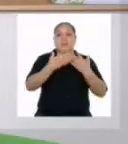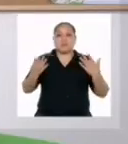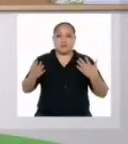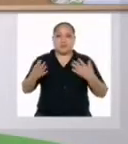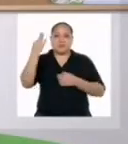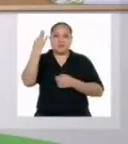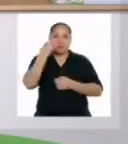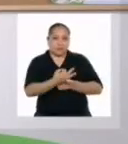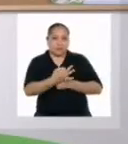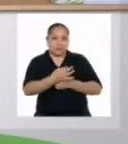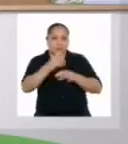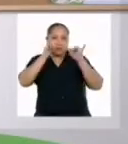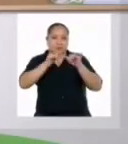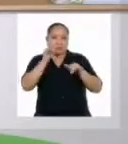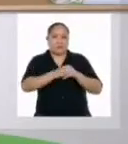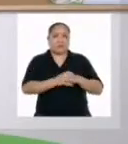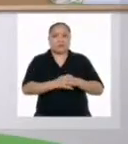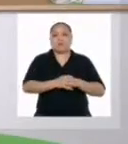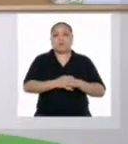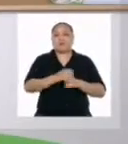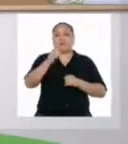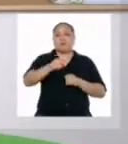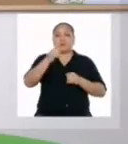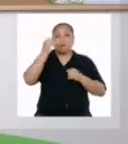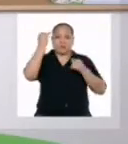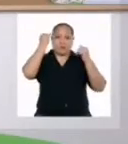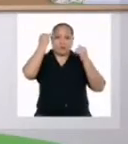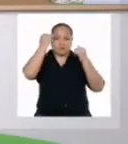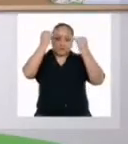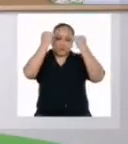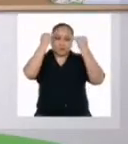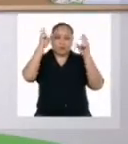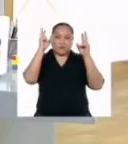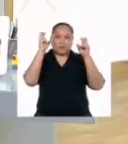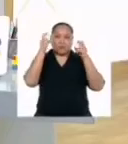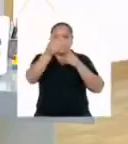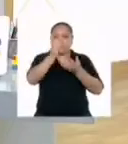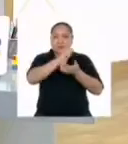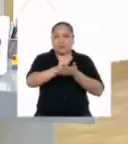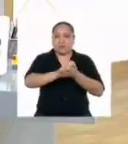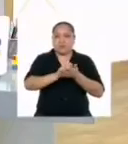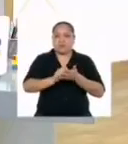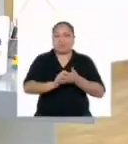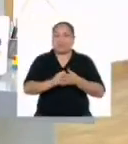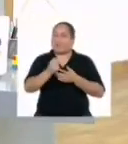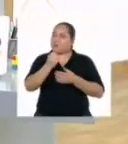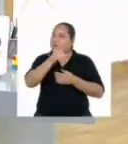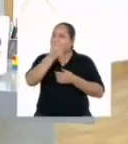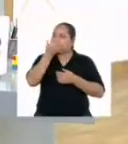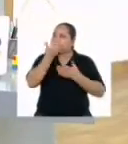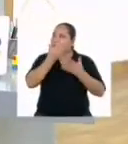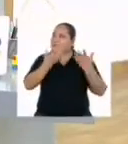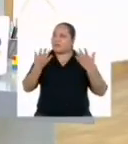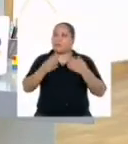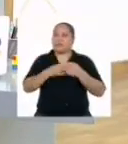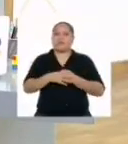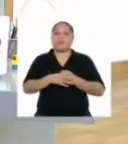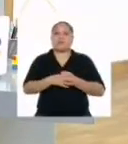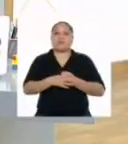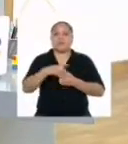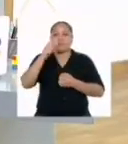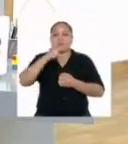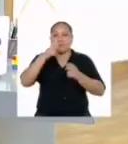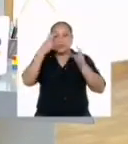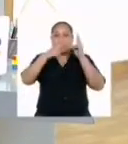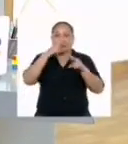que finalmente quedarán en función a la temática que escribirán. ¿Hay algún acontecimiento o hecho que debemos considerar